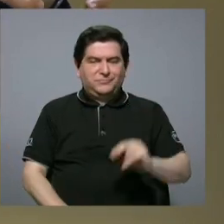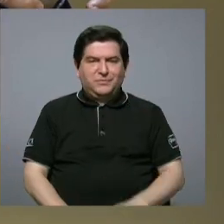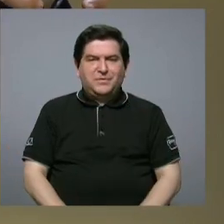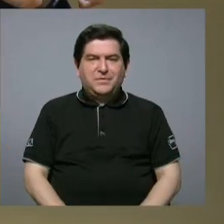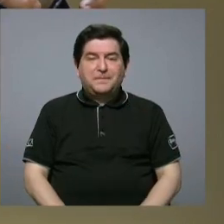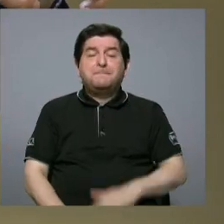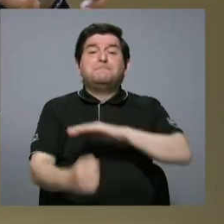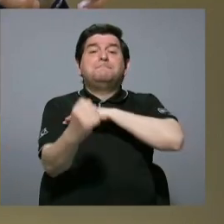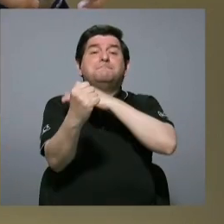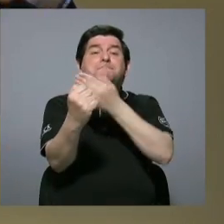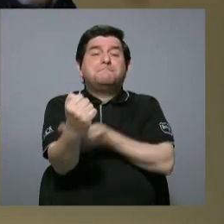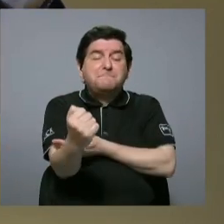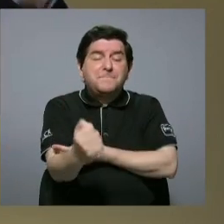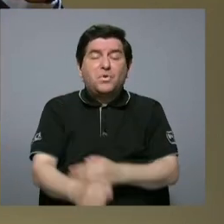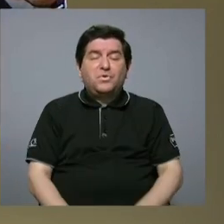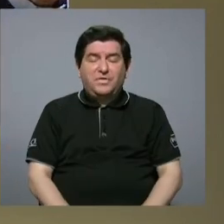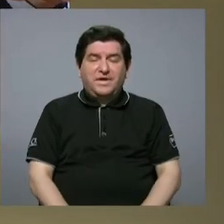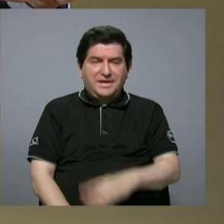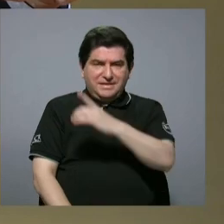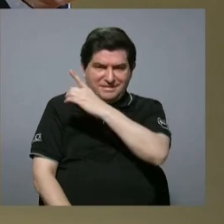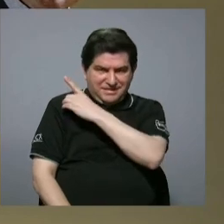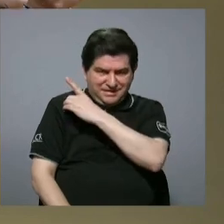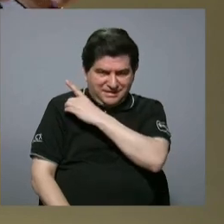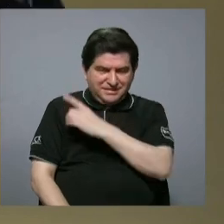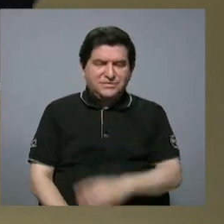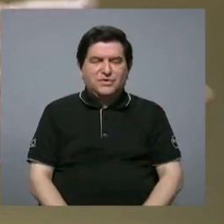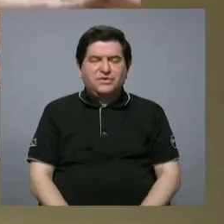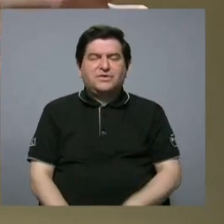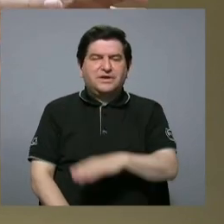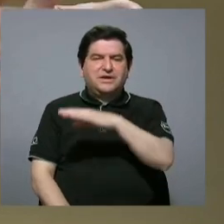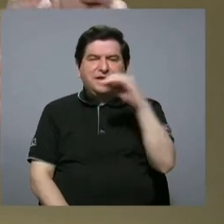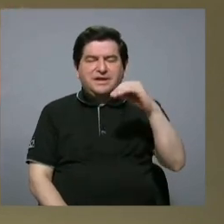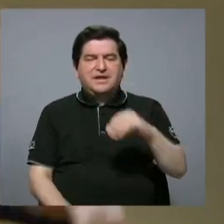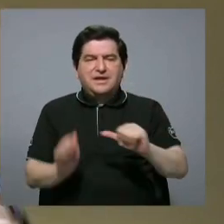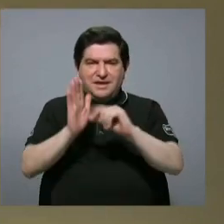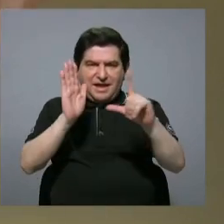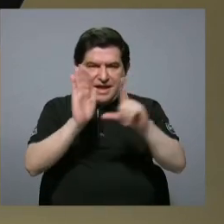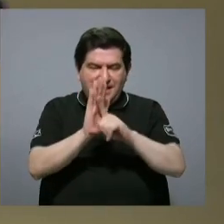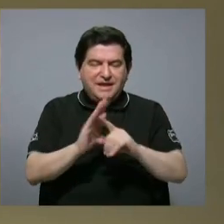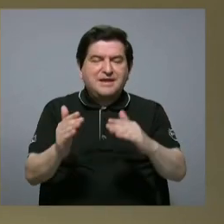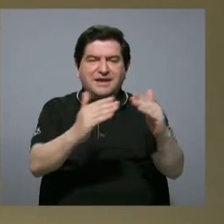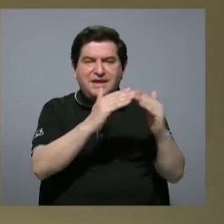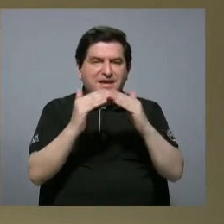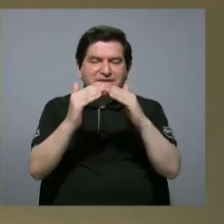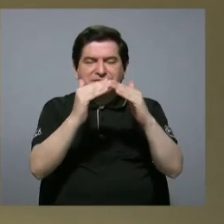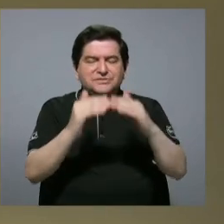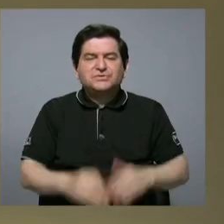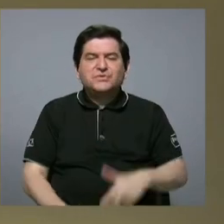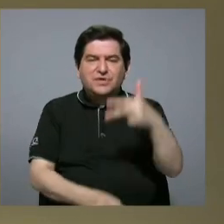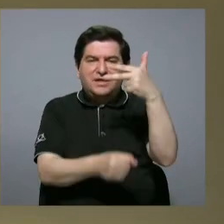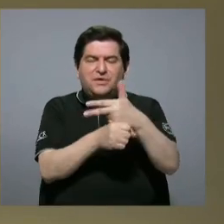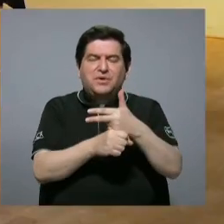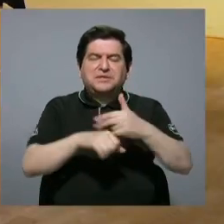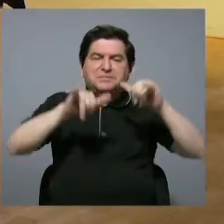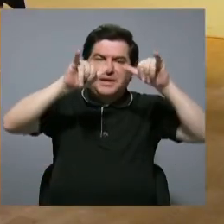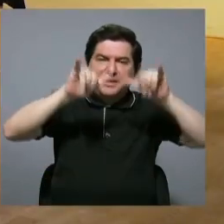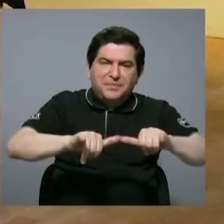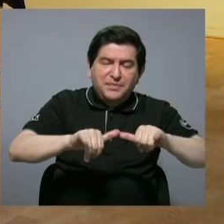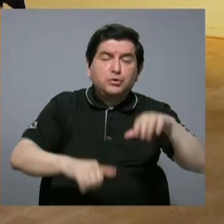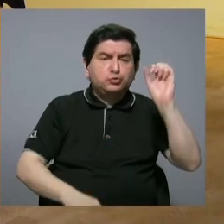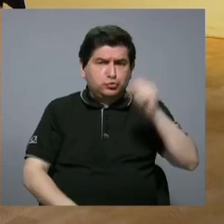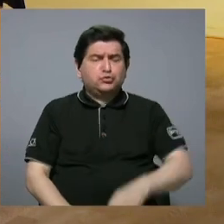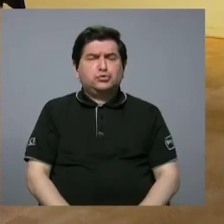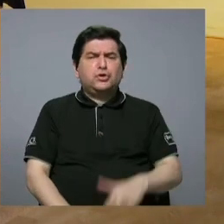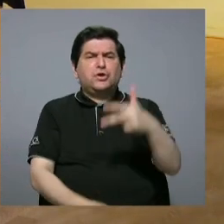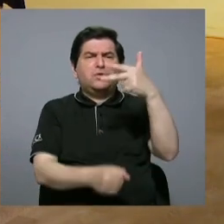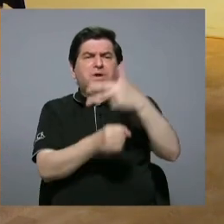el Poder Ejecutivo y el Poder Legislativo estaba en la ciudad de Guatemala. Sí, en Guatemala era como